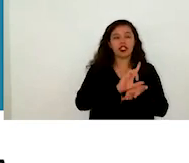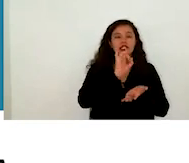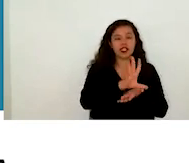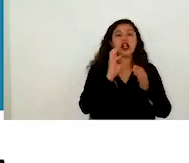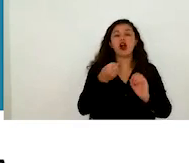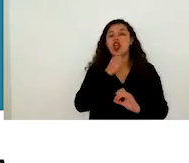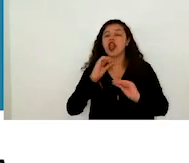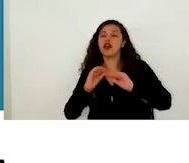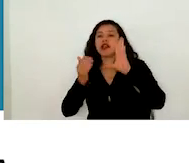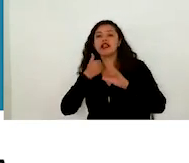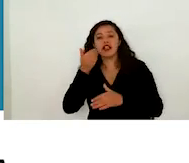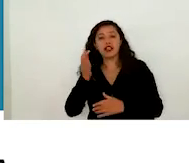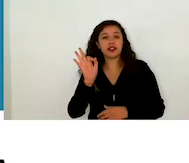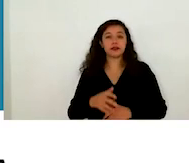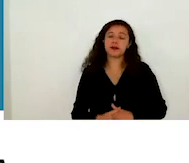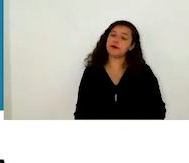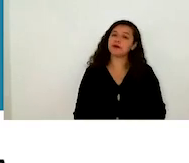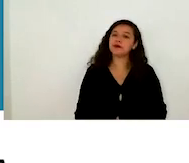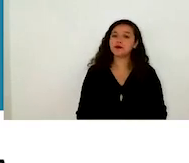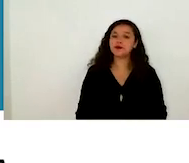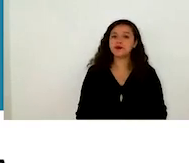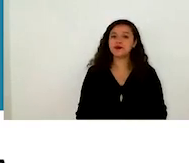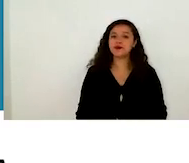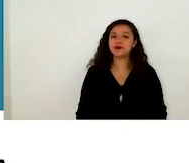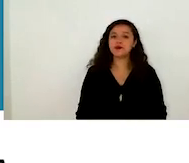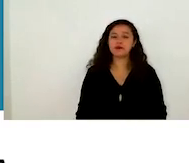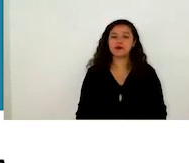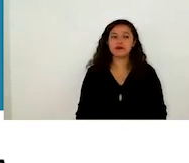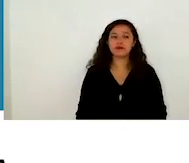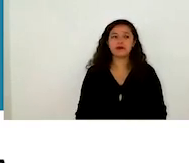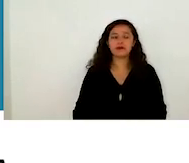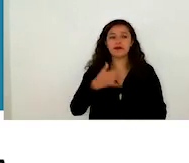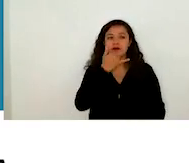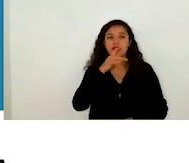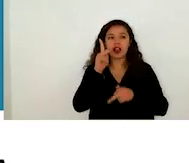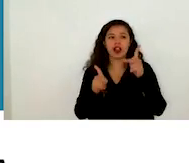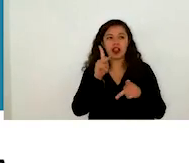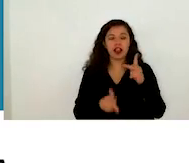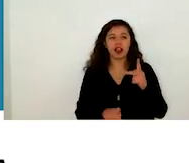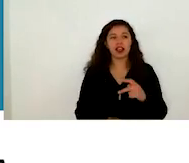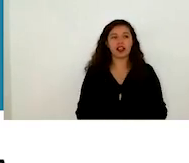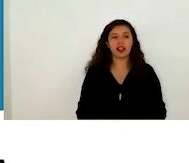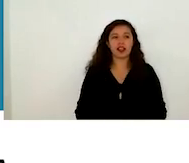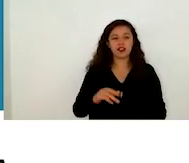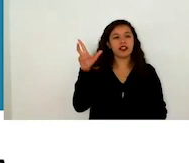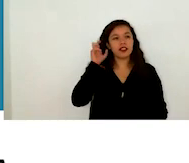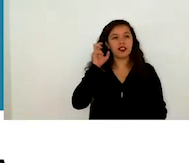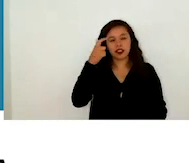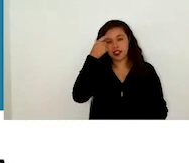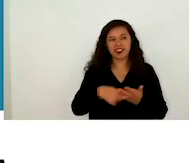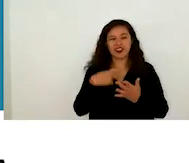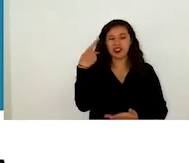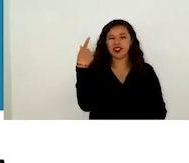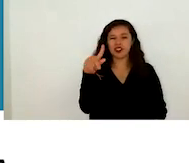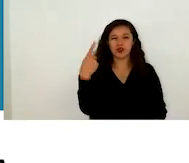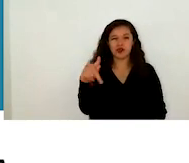o activando su micrófono se escucha muy cortado licenciada sí un poco pero me parece que es